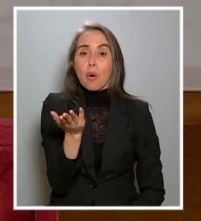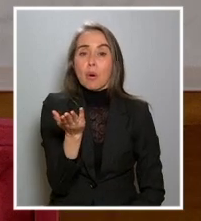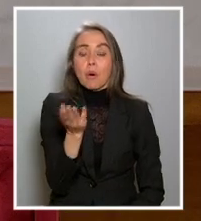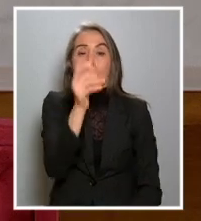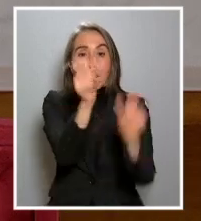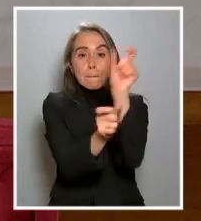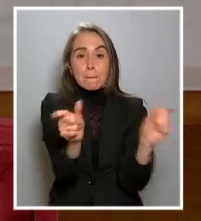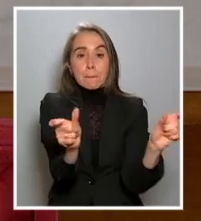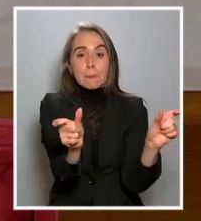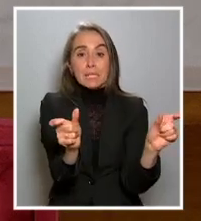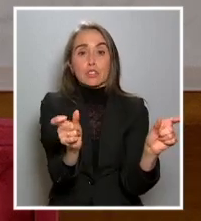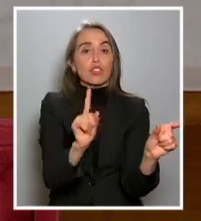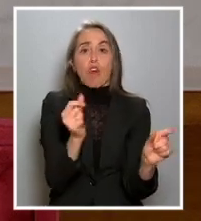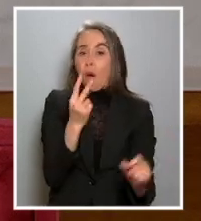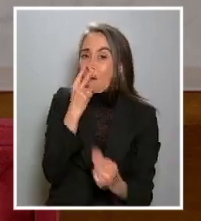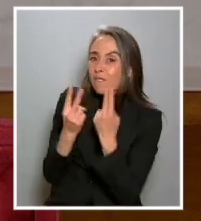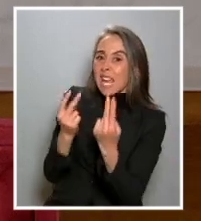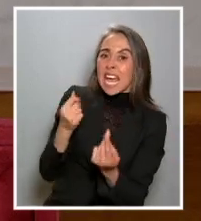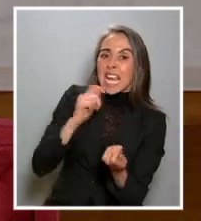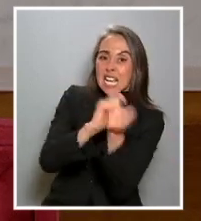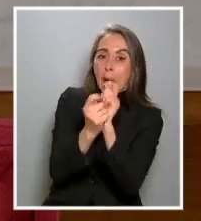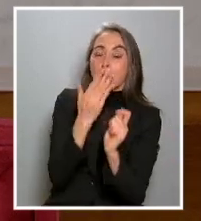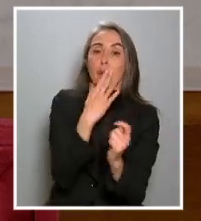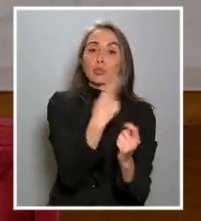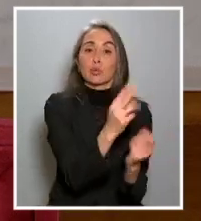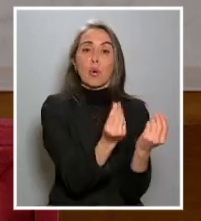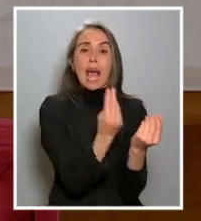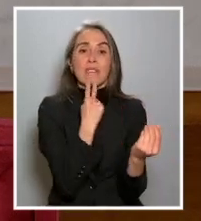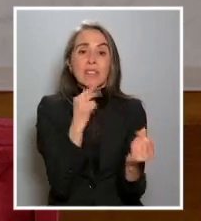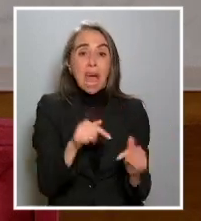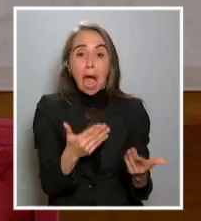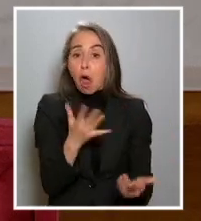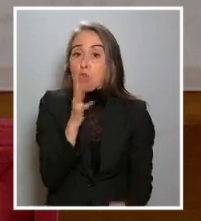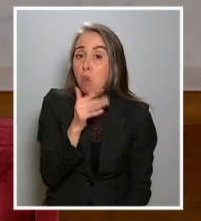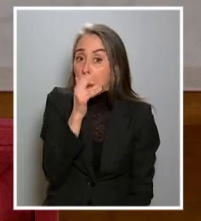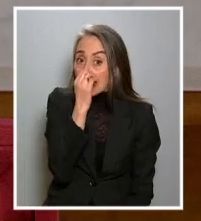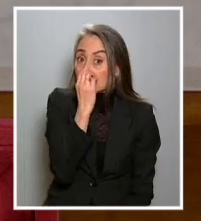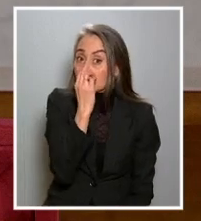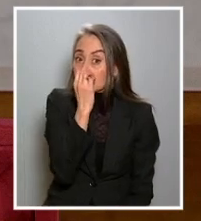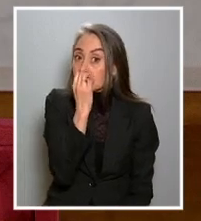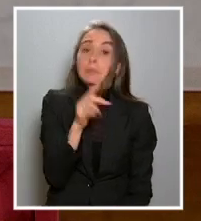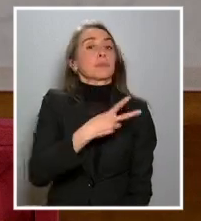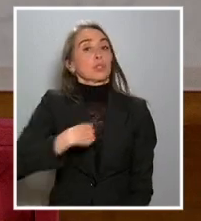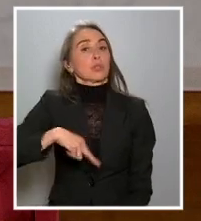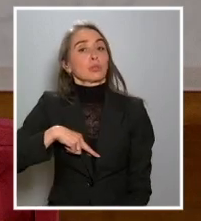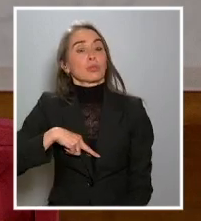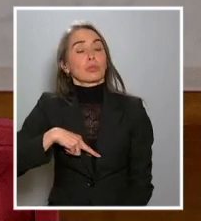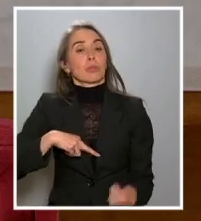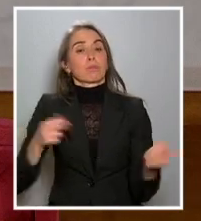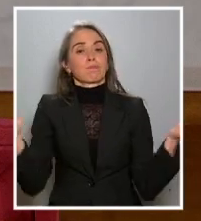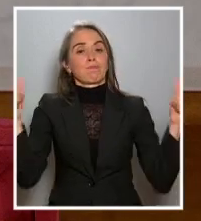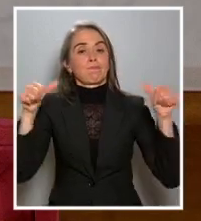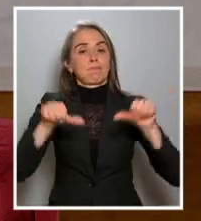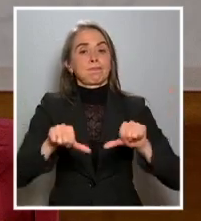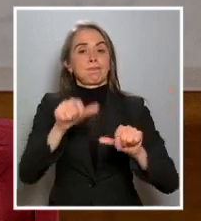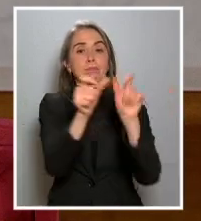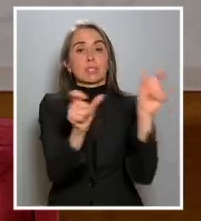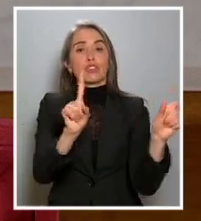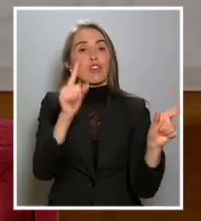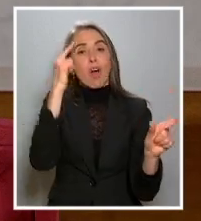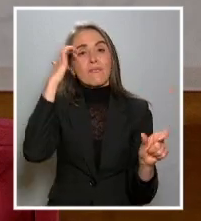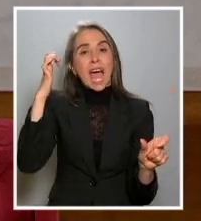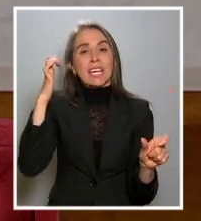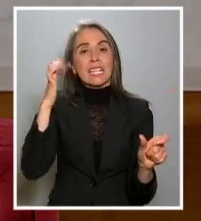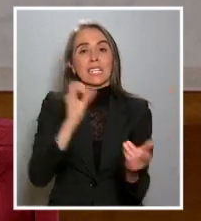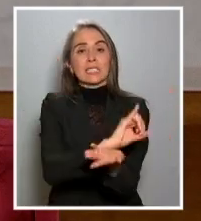la población no aprecia cambios que mejoren la calidad de vida ahora, estaremos erosionando la credibilidad de nuestras